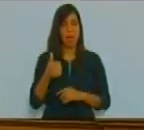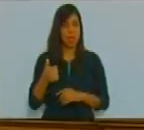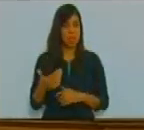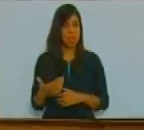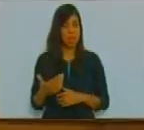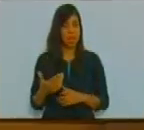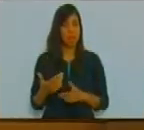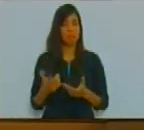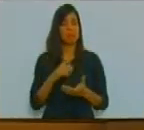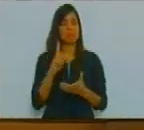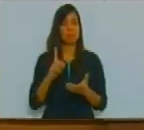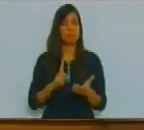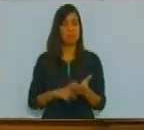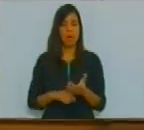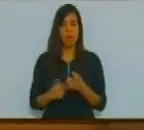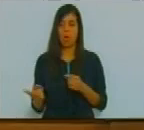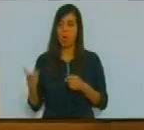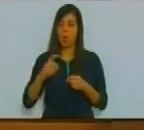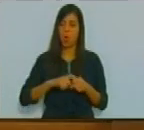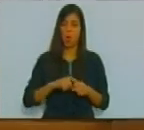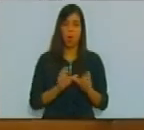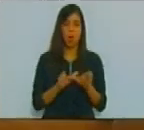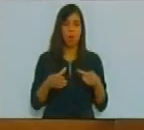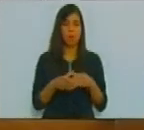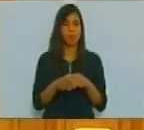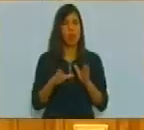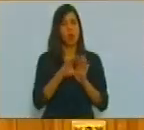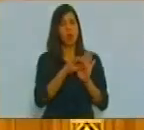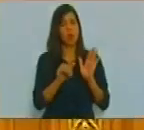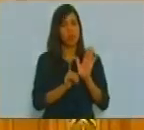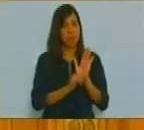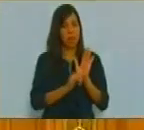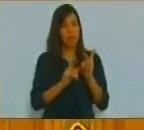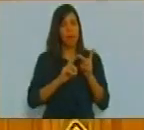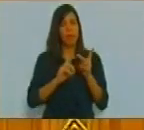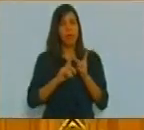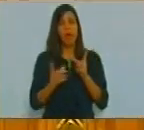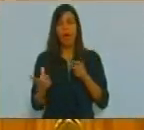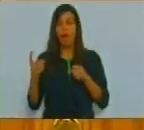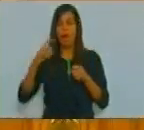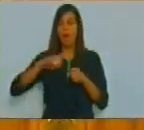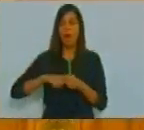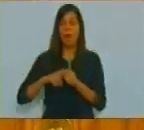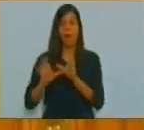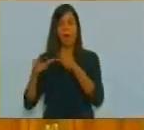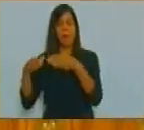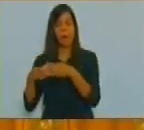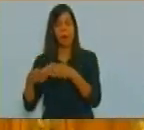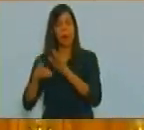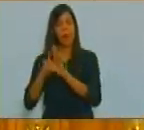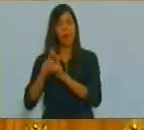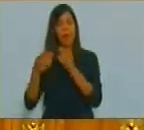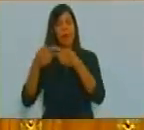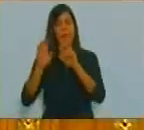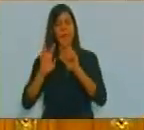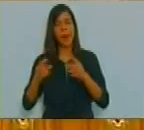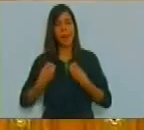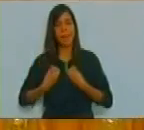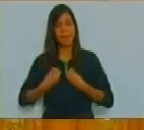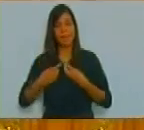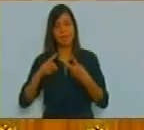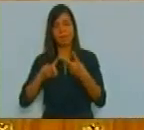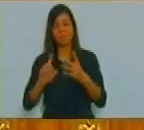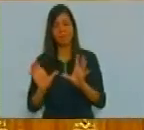estará compuesta por la comisión constitucional la comisión para la diversidad tolerancia y convivencia pacífica la